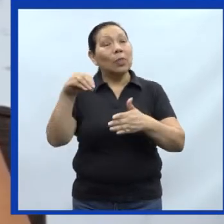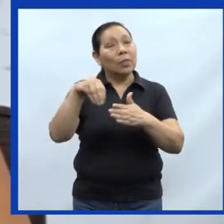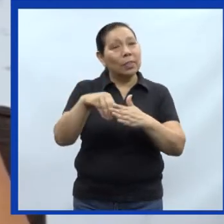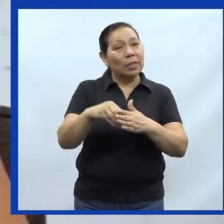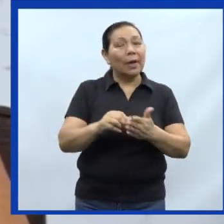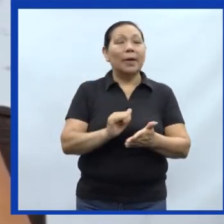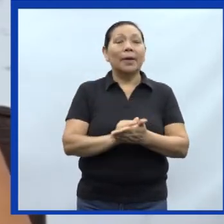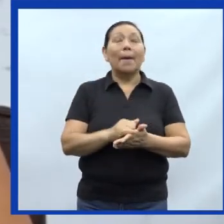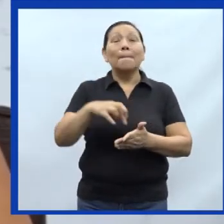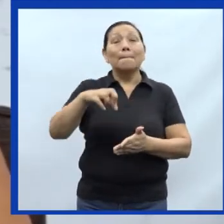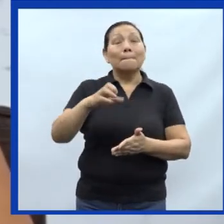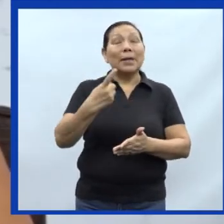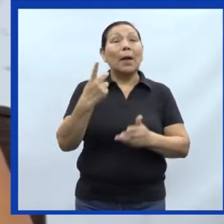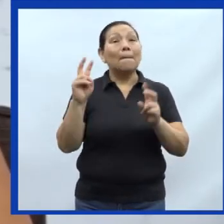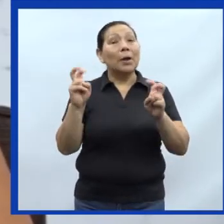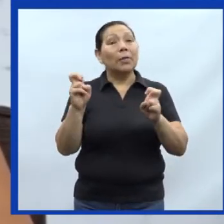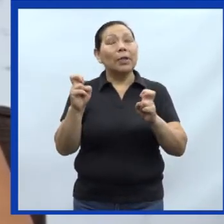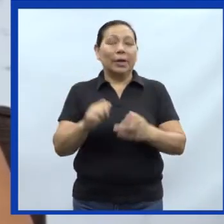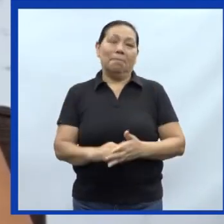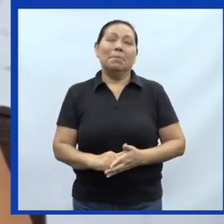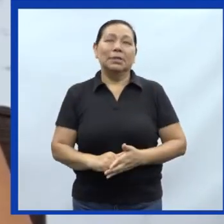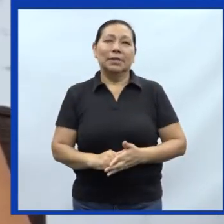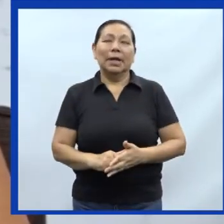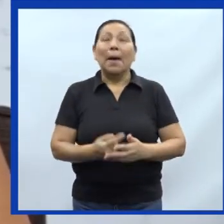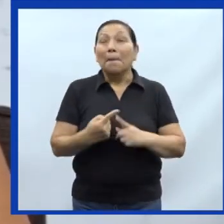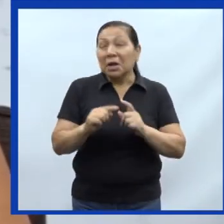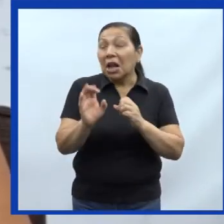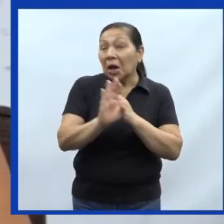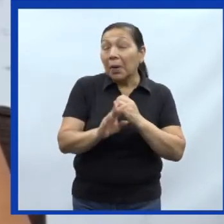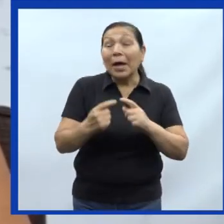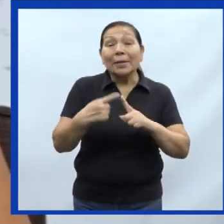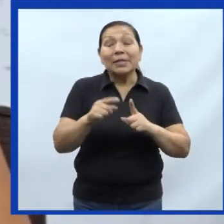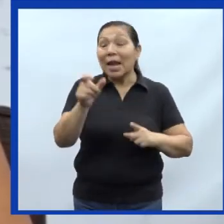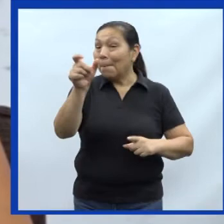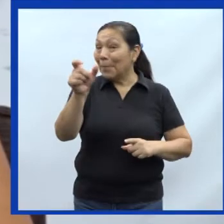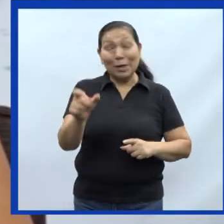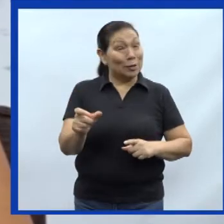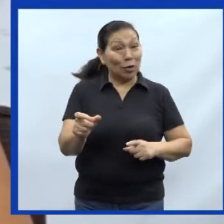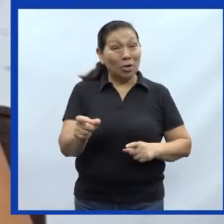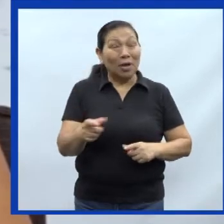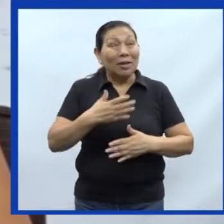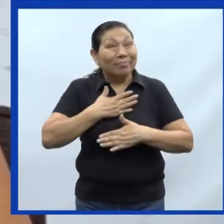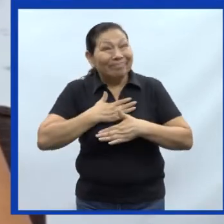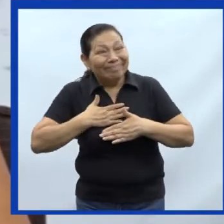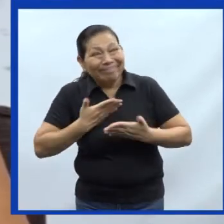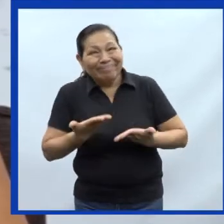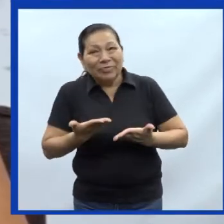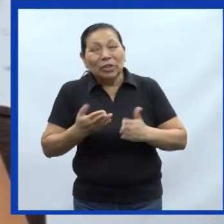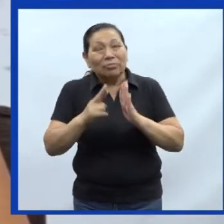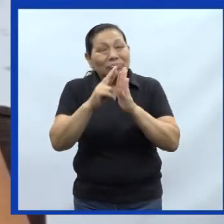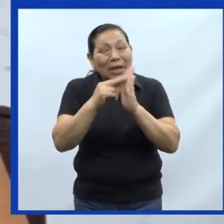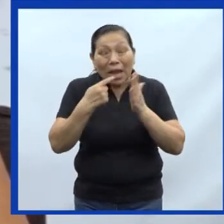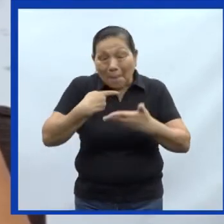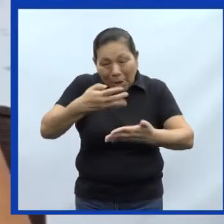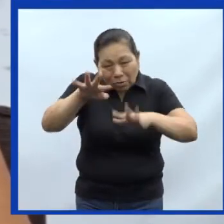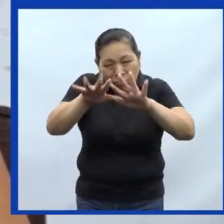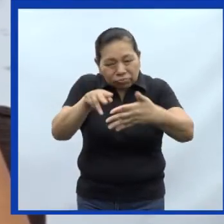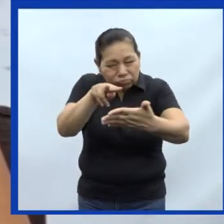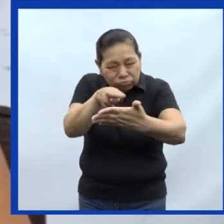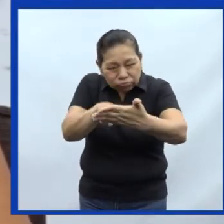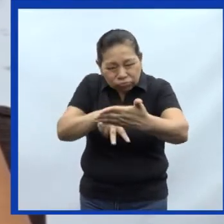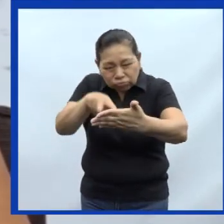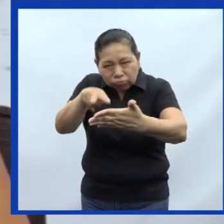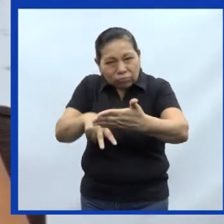una judicatura penal para los temas de habeas corpus. Si el ciudadano no se encuentra satisfecho con la resolución dada